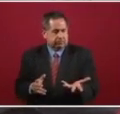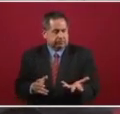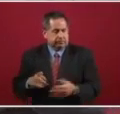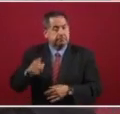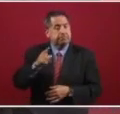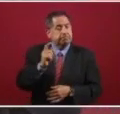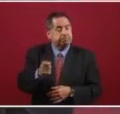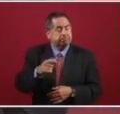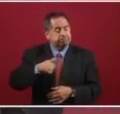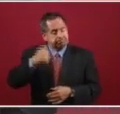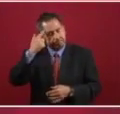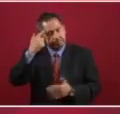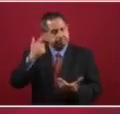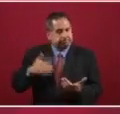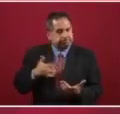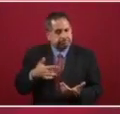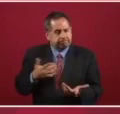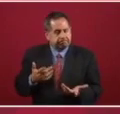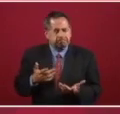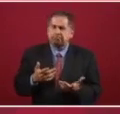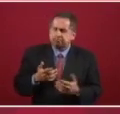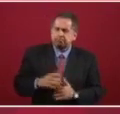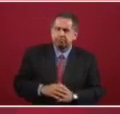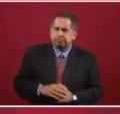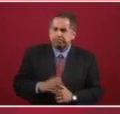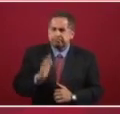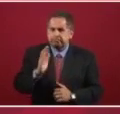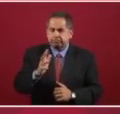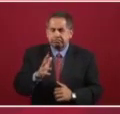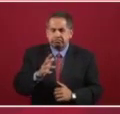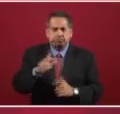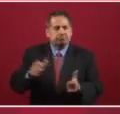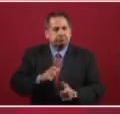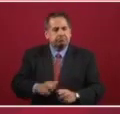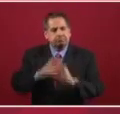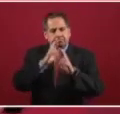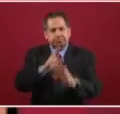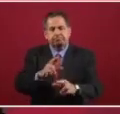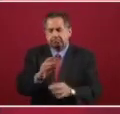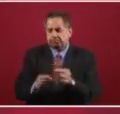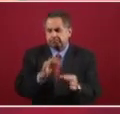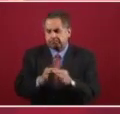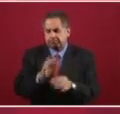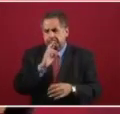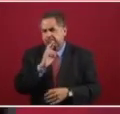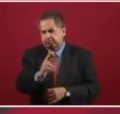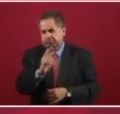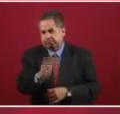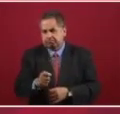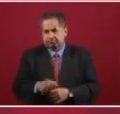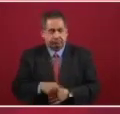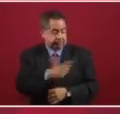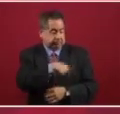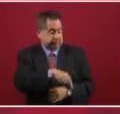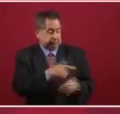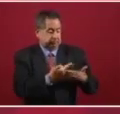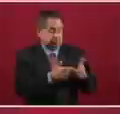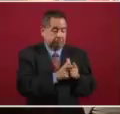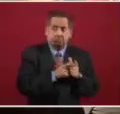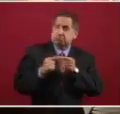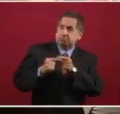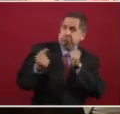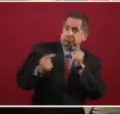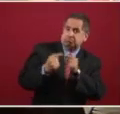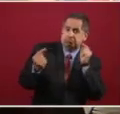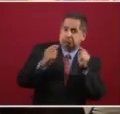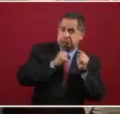Entonces ya hubo respuesta, ¿no? Los que se oponen